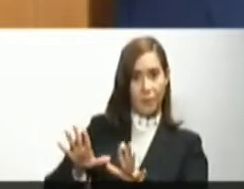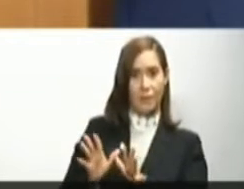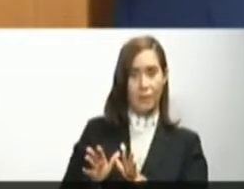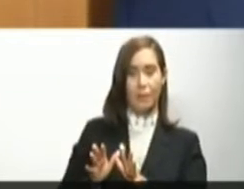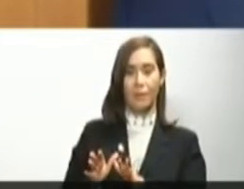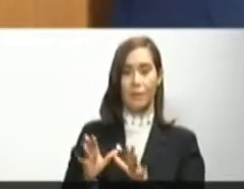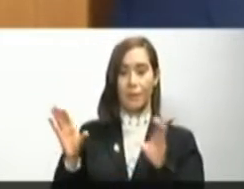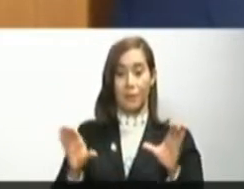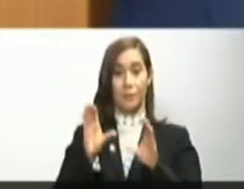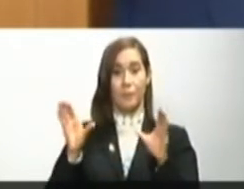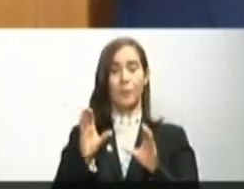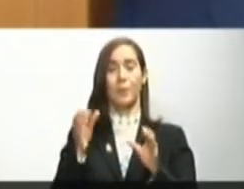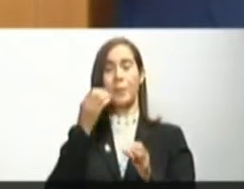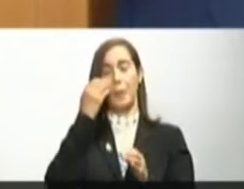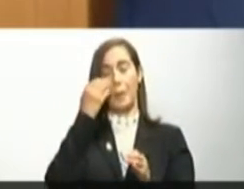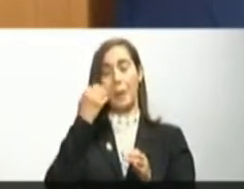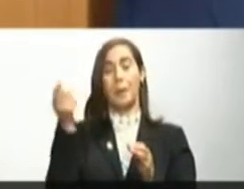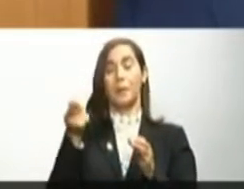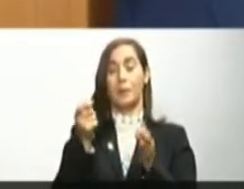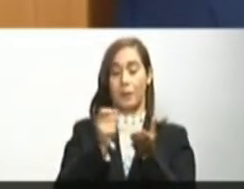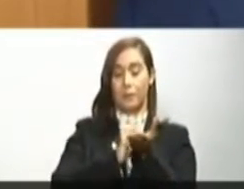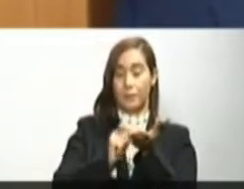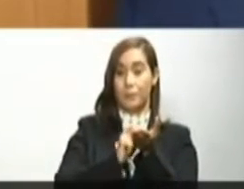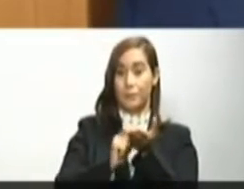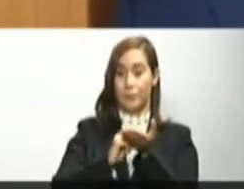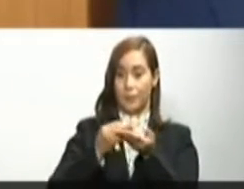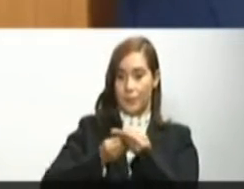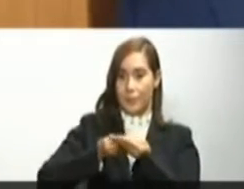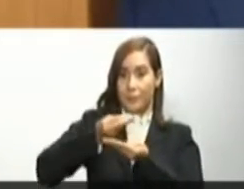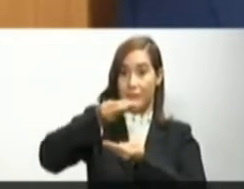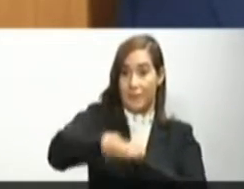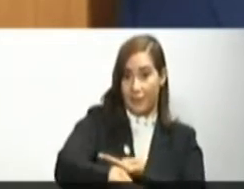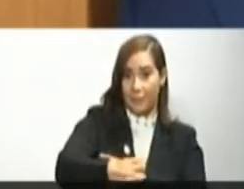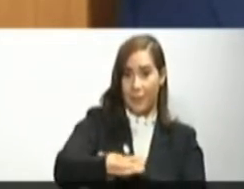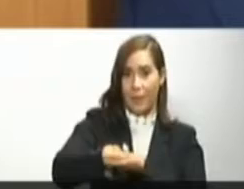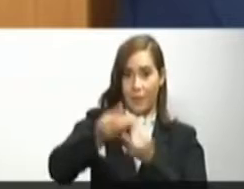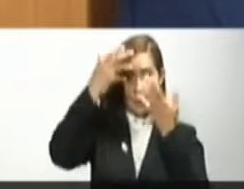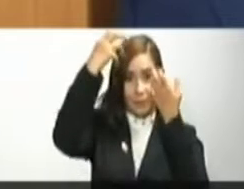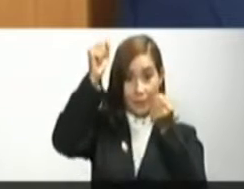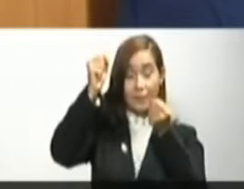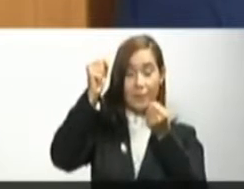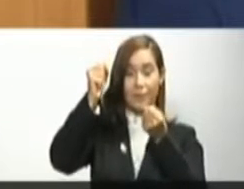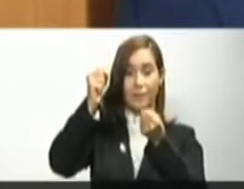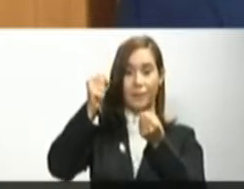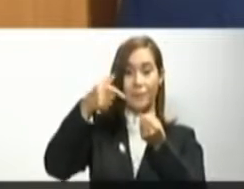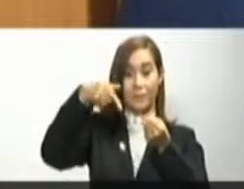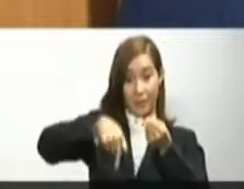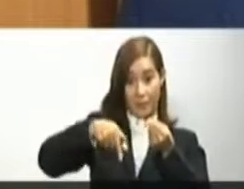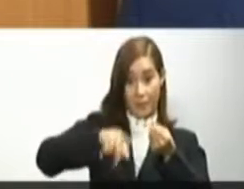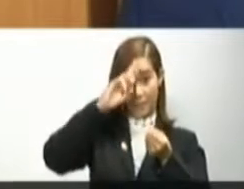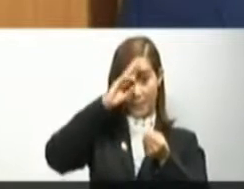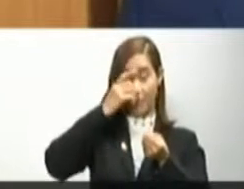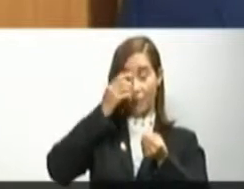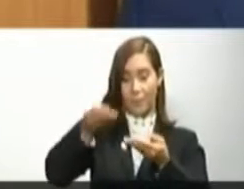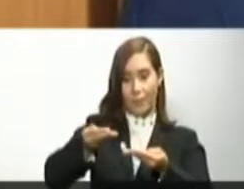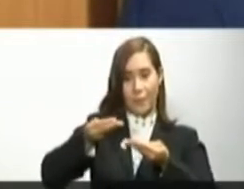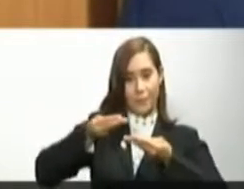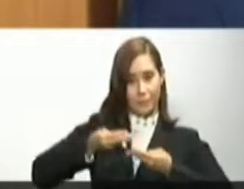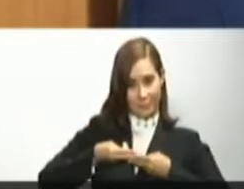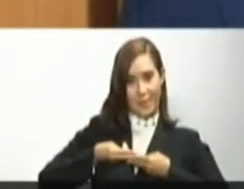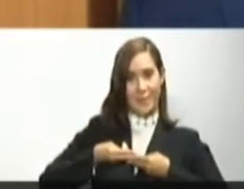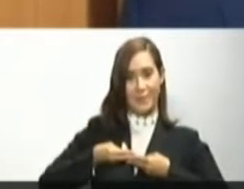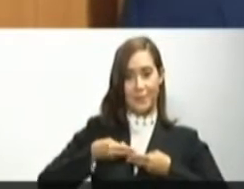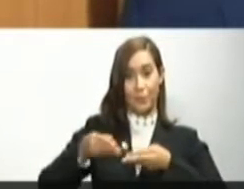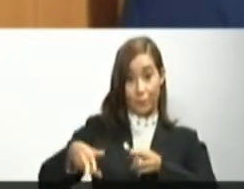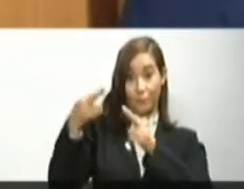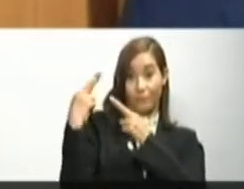cumbre, se procedió al traspaso de la presidencia pro tempore, la cual recibí a nombre de la República